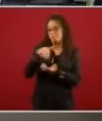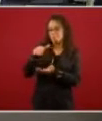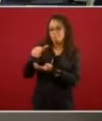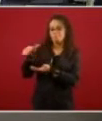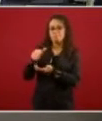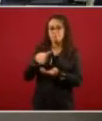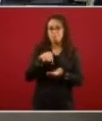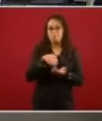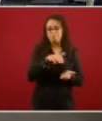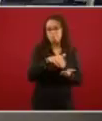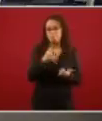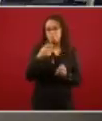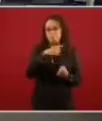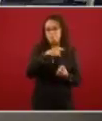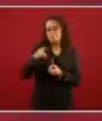menos recaudación.